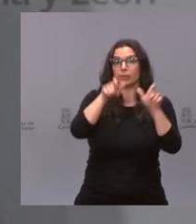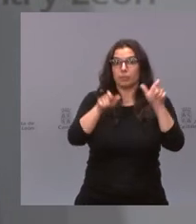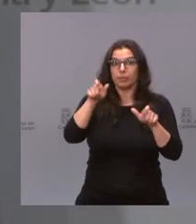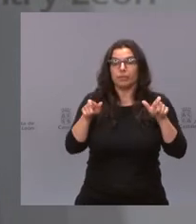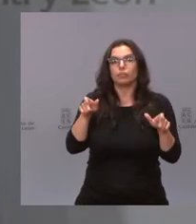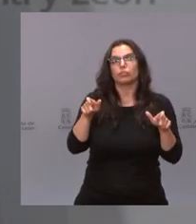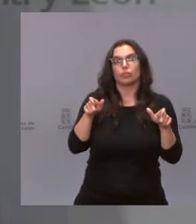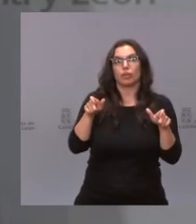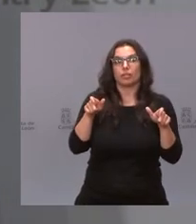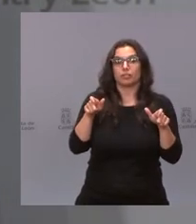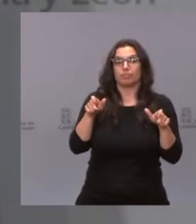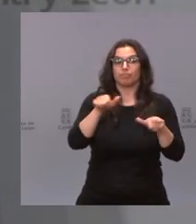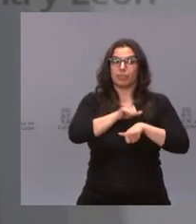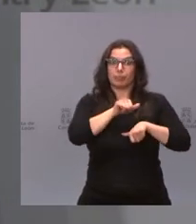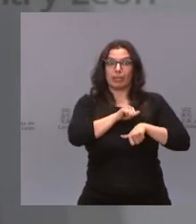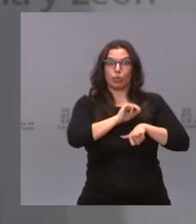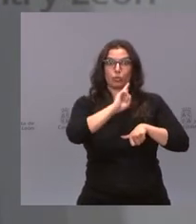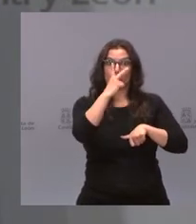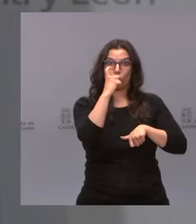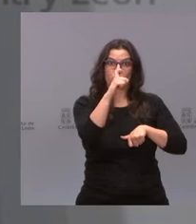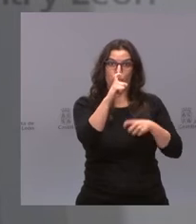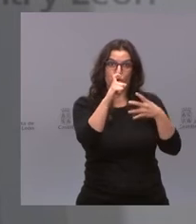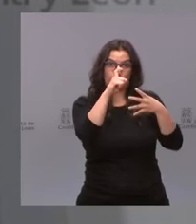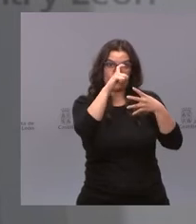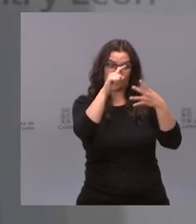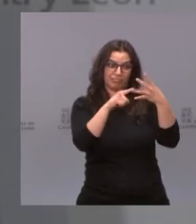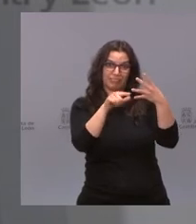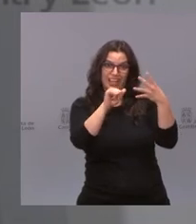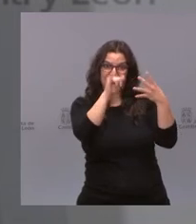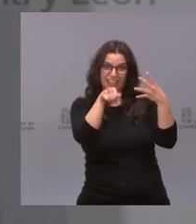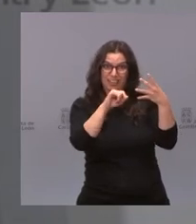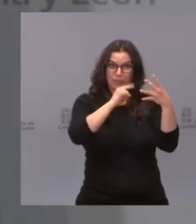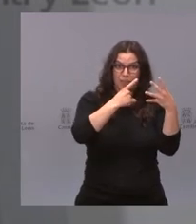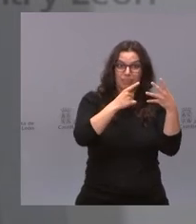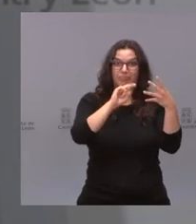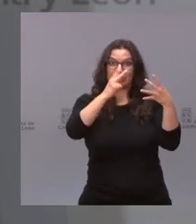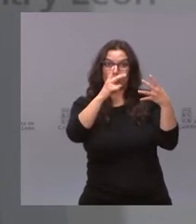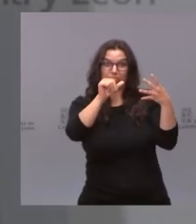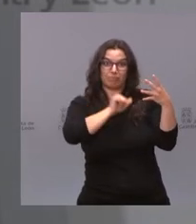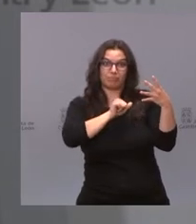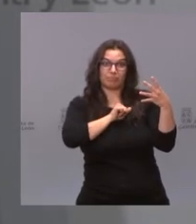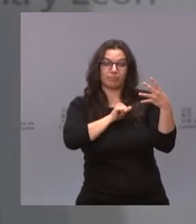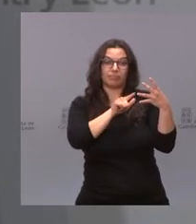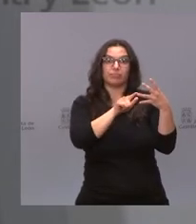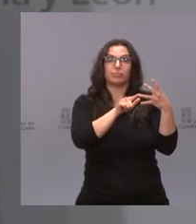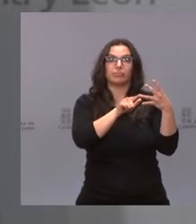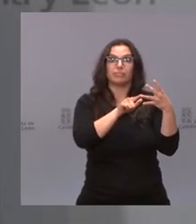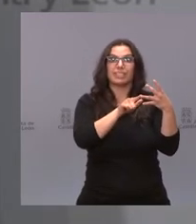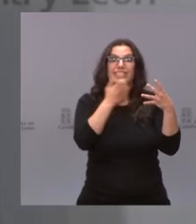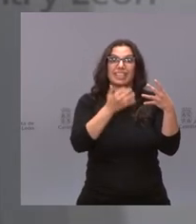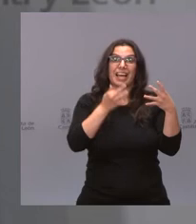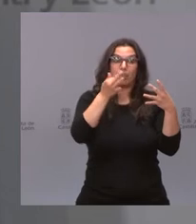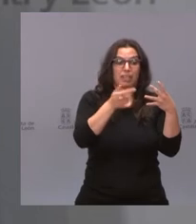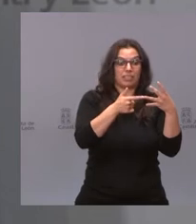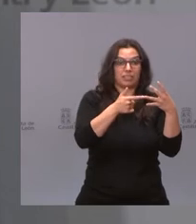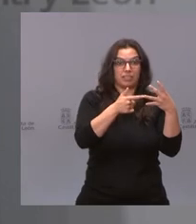pendientes de segunda dosis con AstraZeneca, quitamos de la ecuación AstraZeneca y ponemos